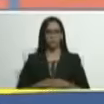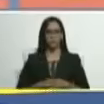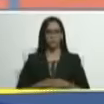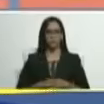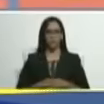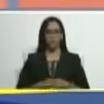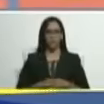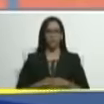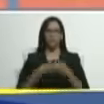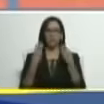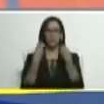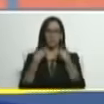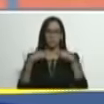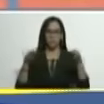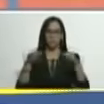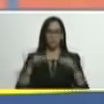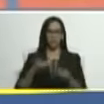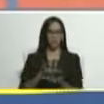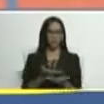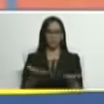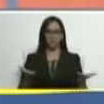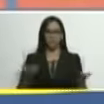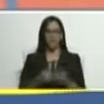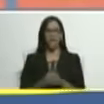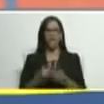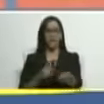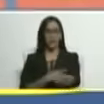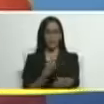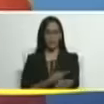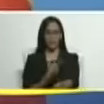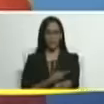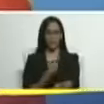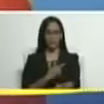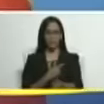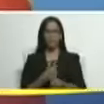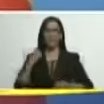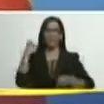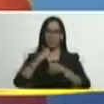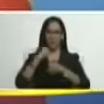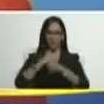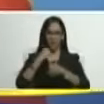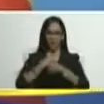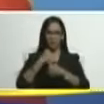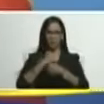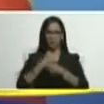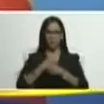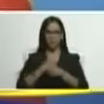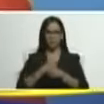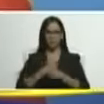le diera un mensaje a ustedes, hermanos y hermanas, trabajadores, trabajadoras,